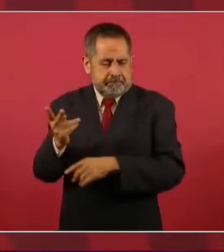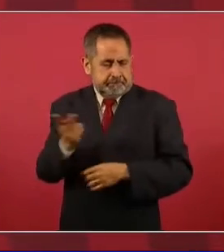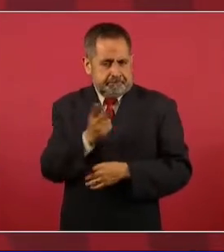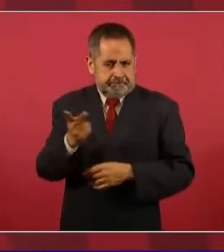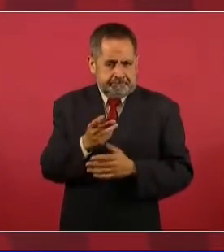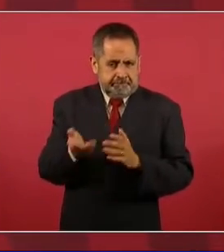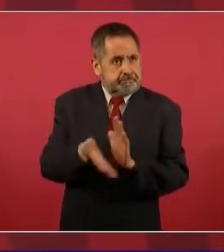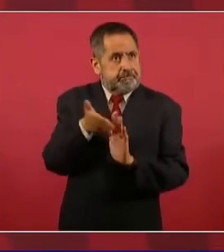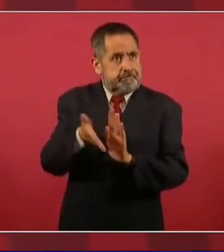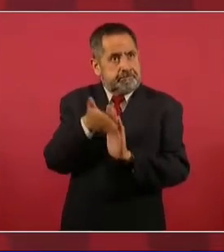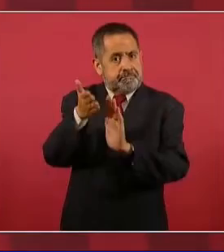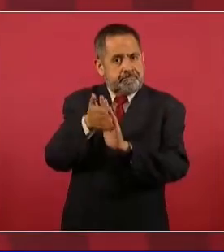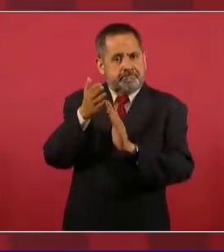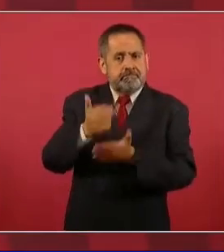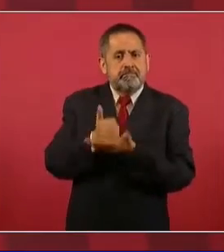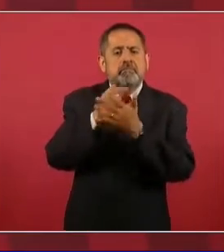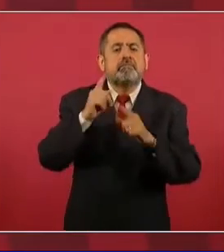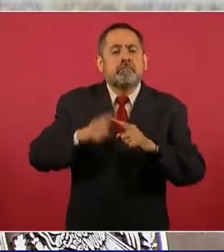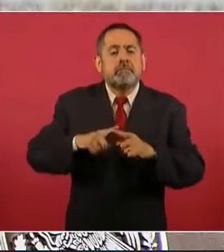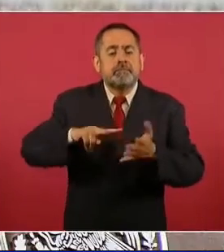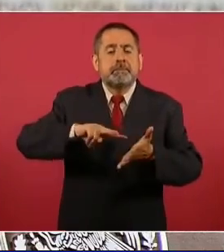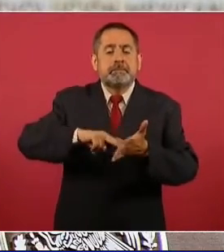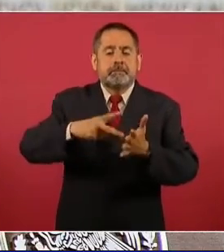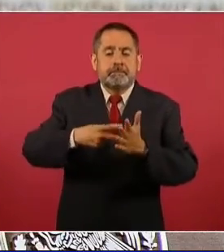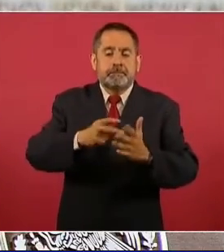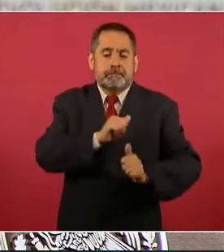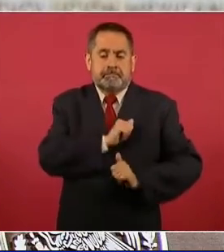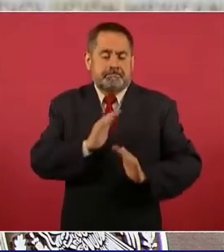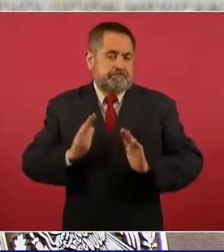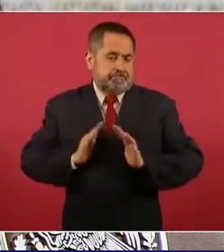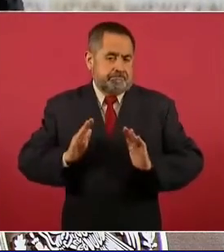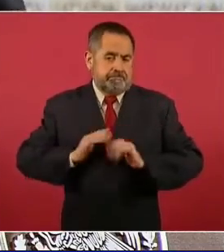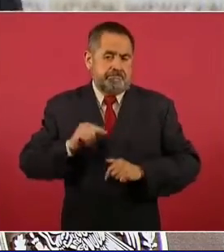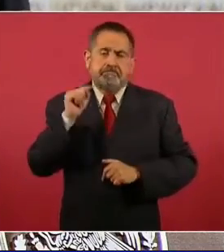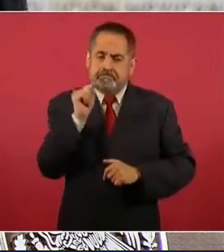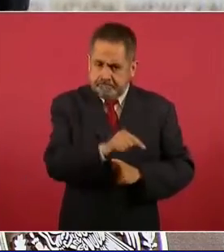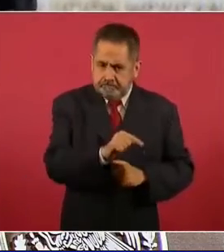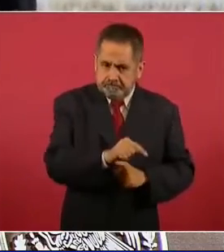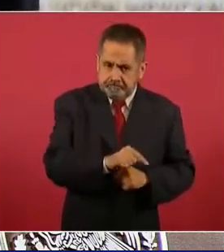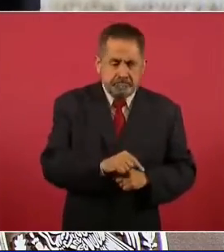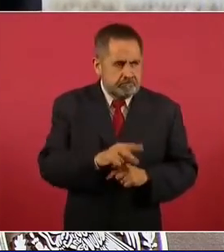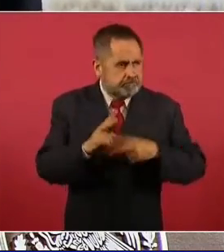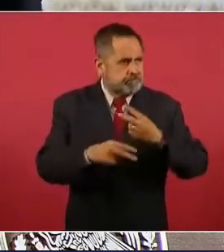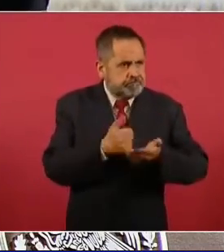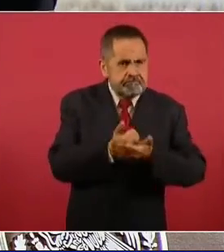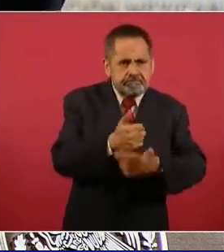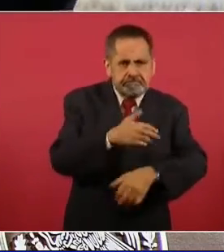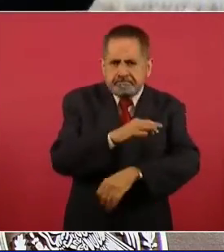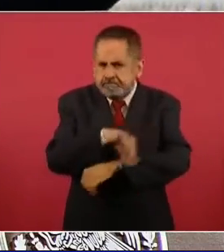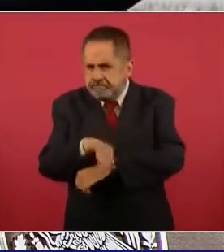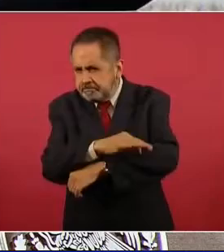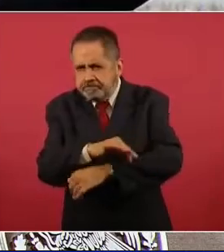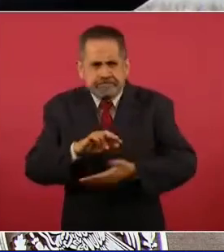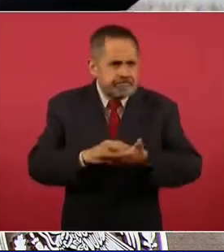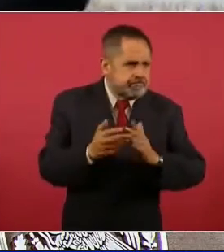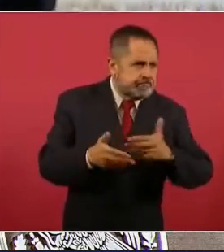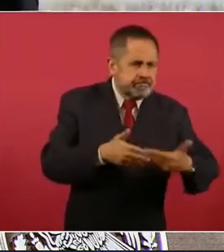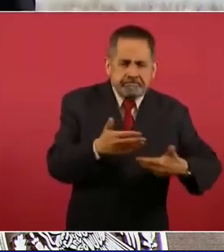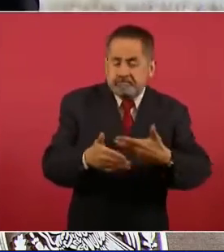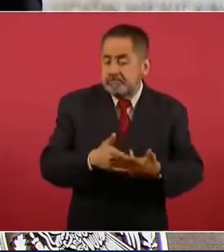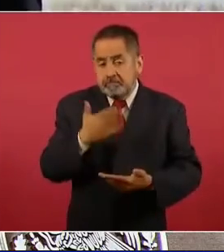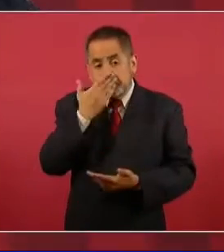Bienestar, son los ingenieros militares. Entonces, ahí vamos caminando.